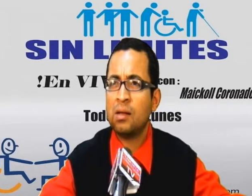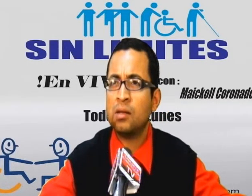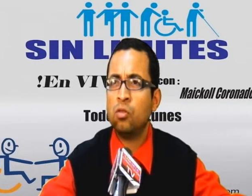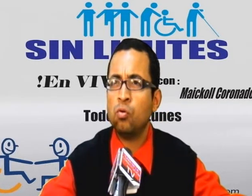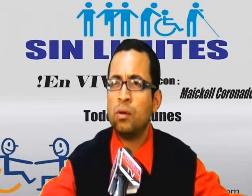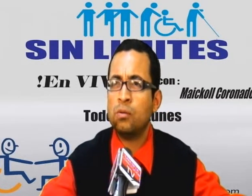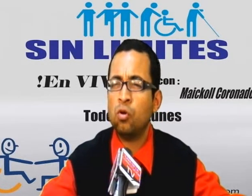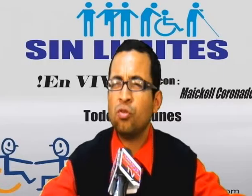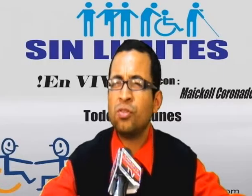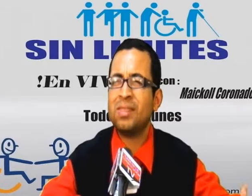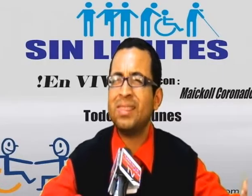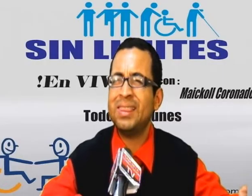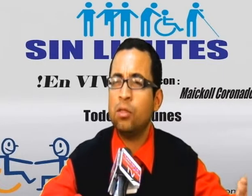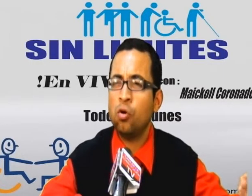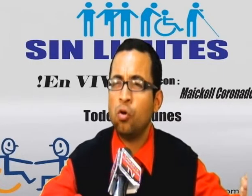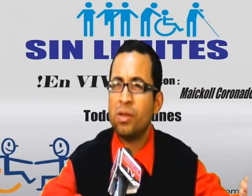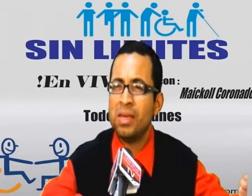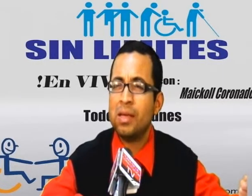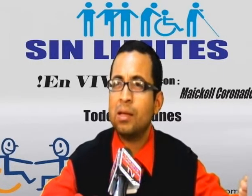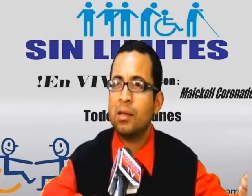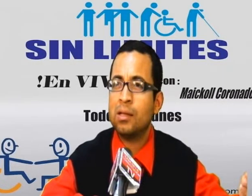tengan,